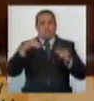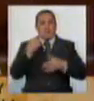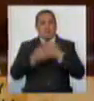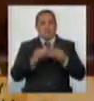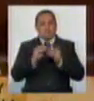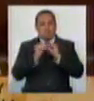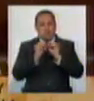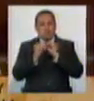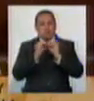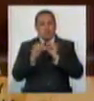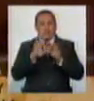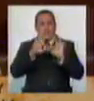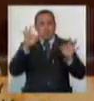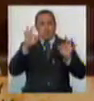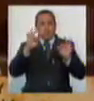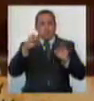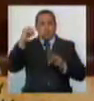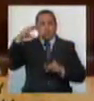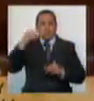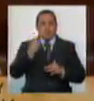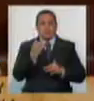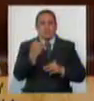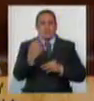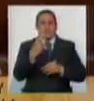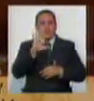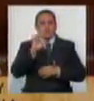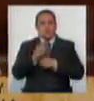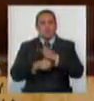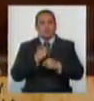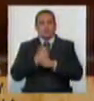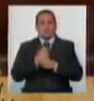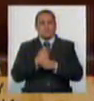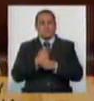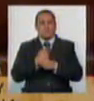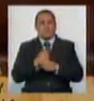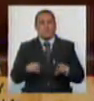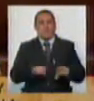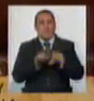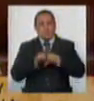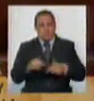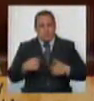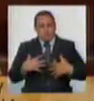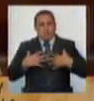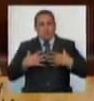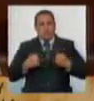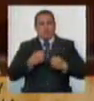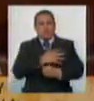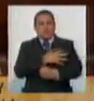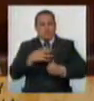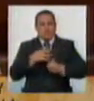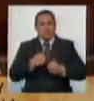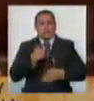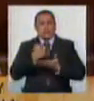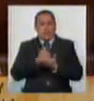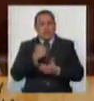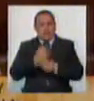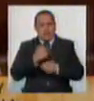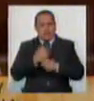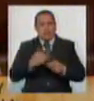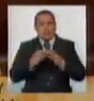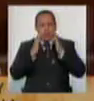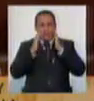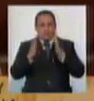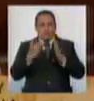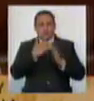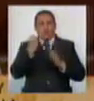el suministro eléctrico en los próximos 5 años. Hemos fortalecido el sistema de transmisión eléctrico del